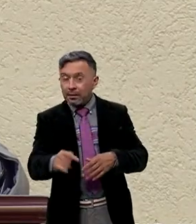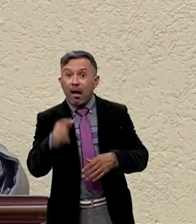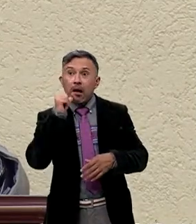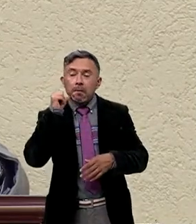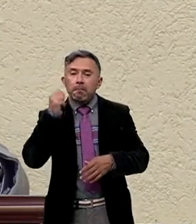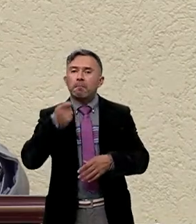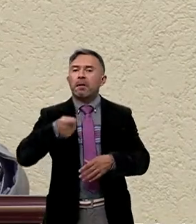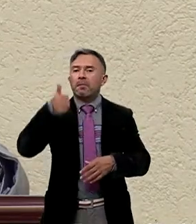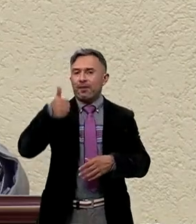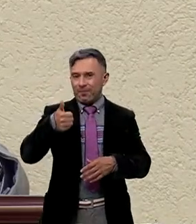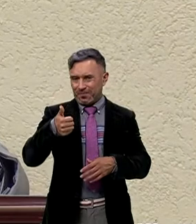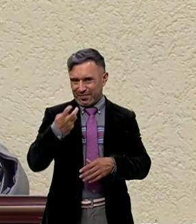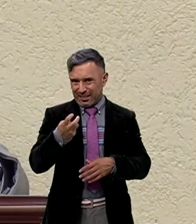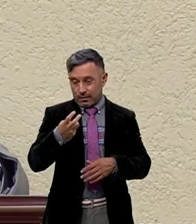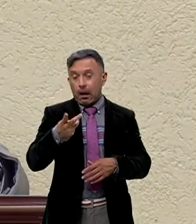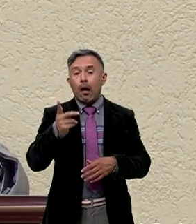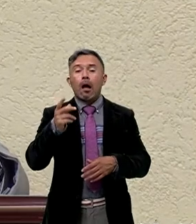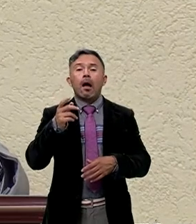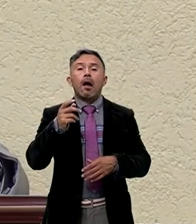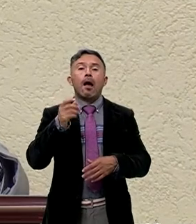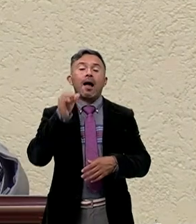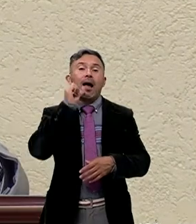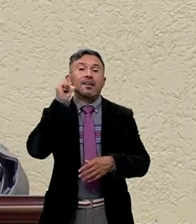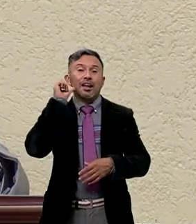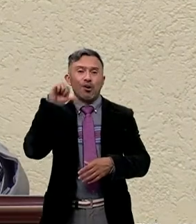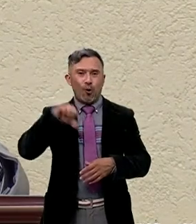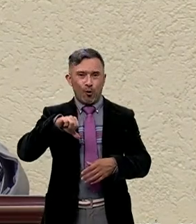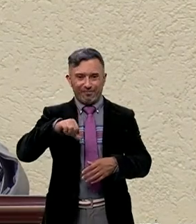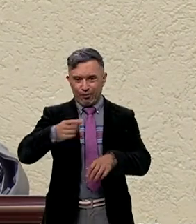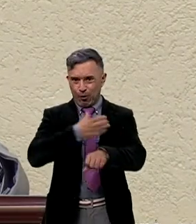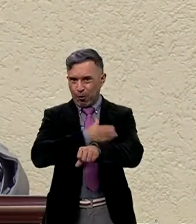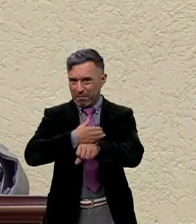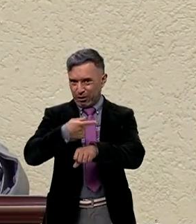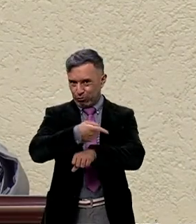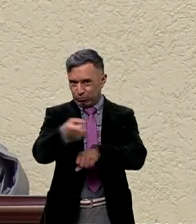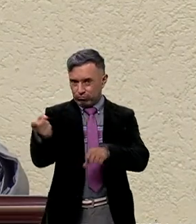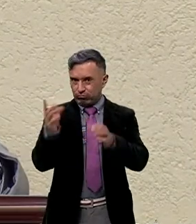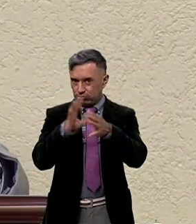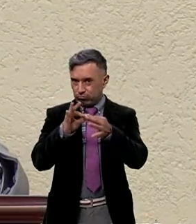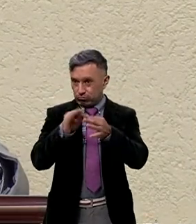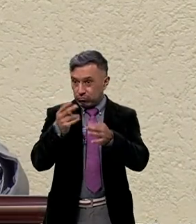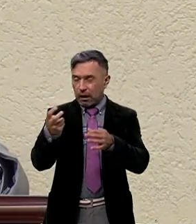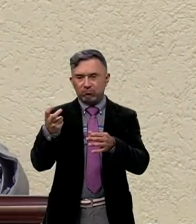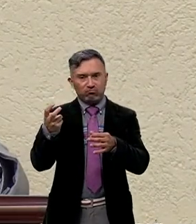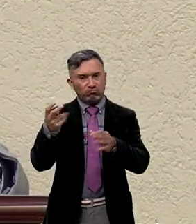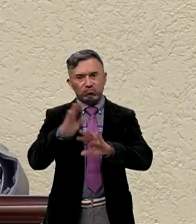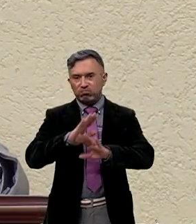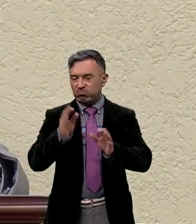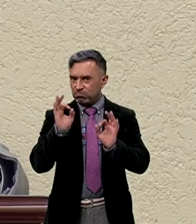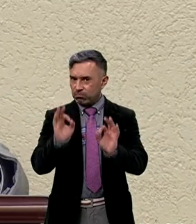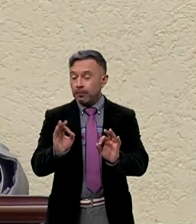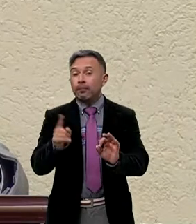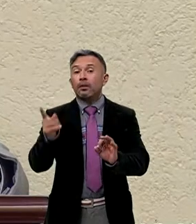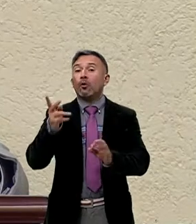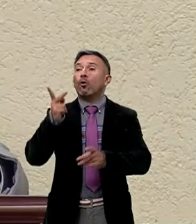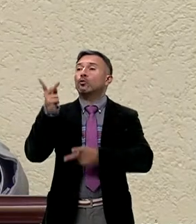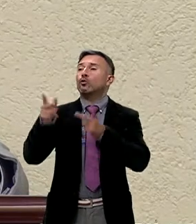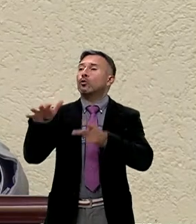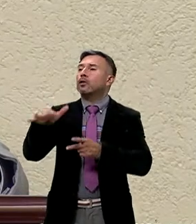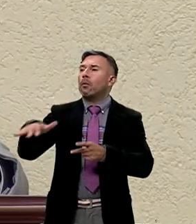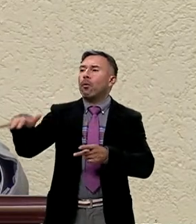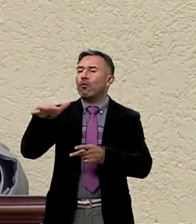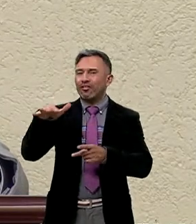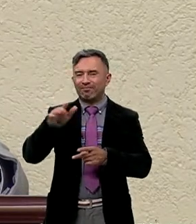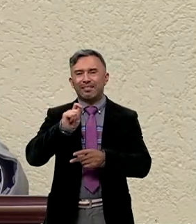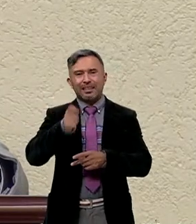colegas han realizado ayer y hoy es decir que la consulta popular representa una experiencia de éxito más